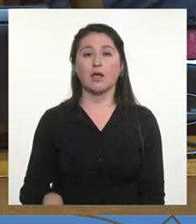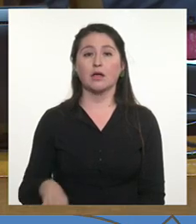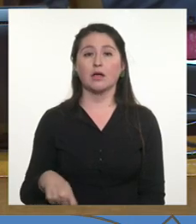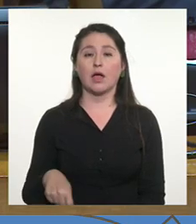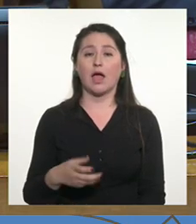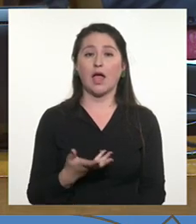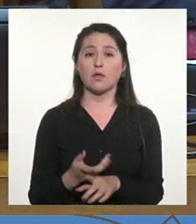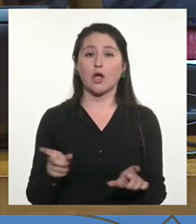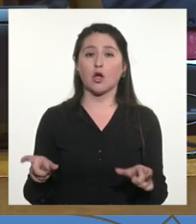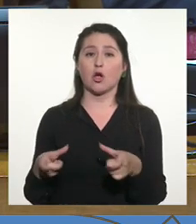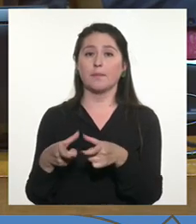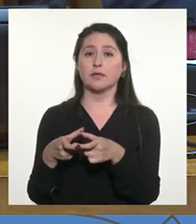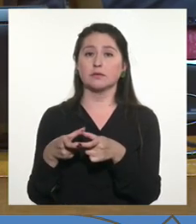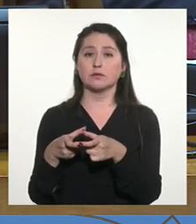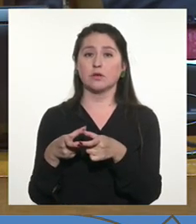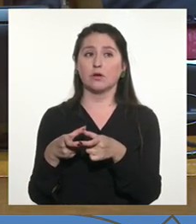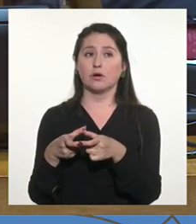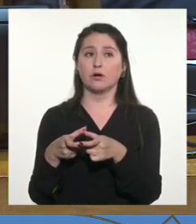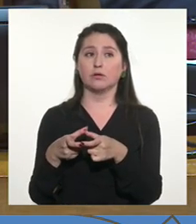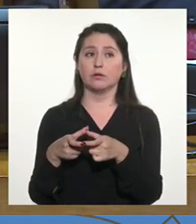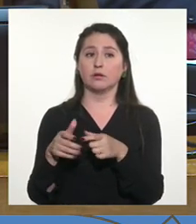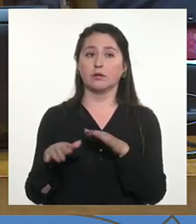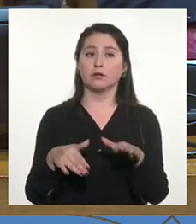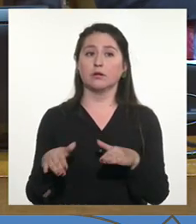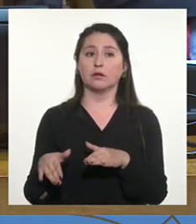comisión funcionando en paralelo